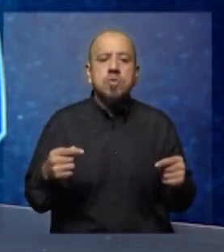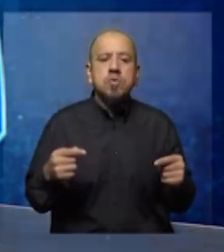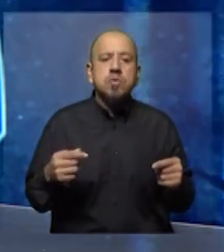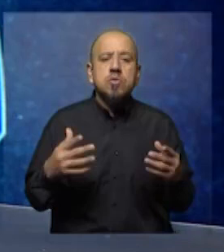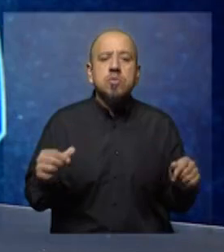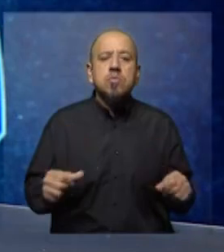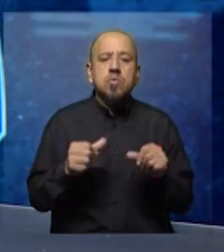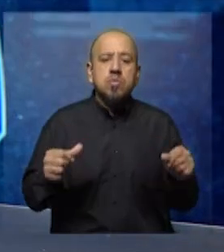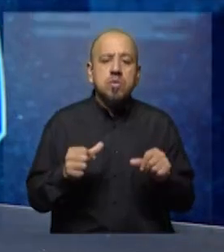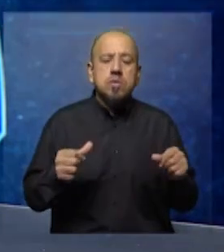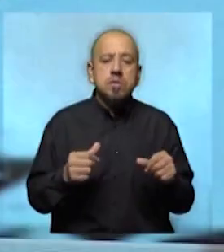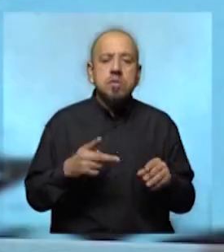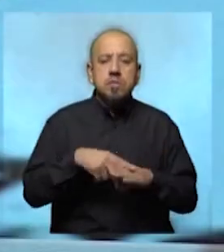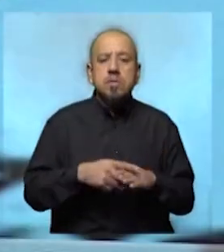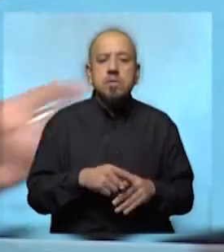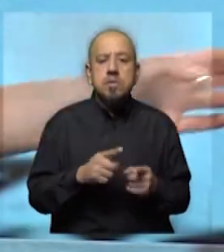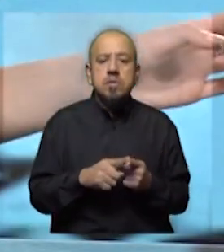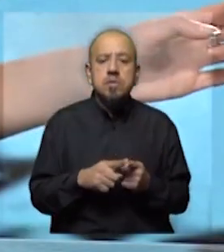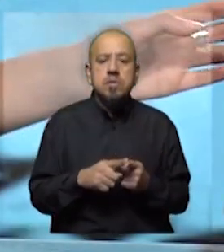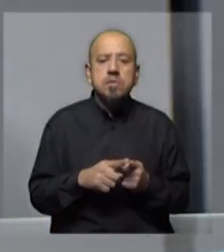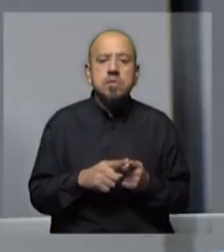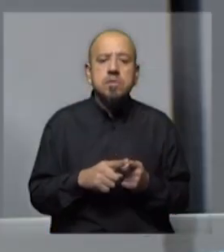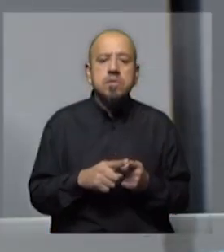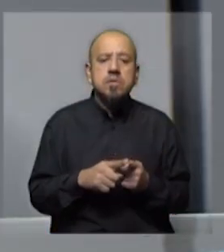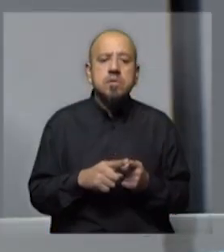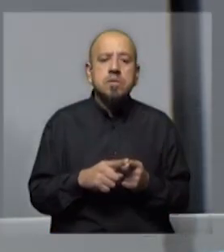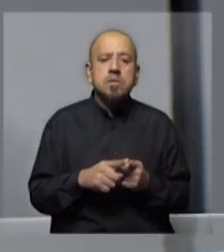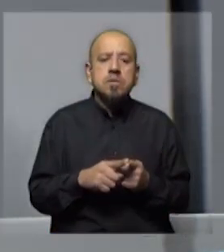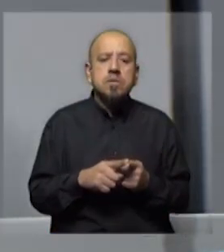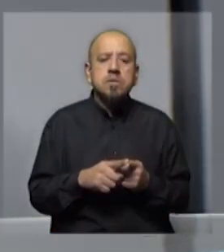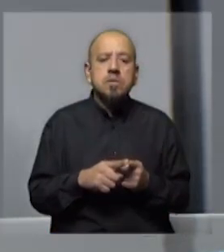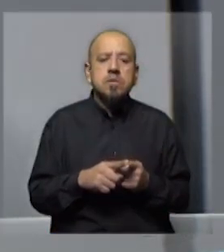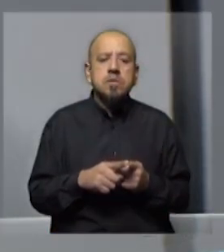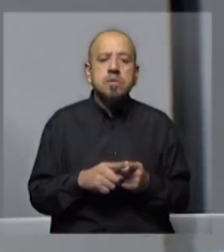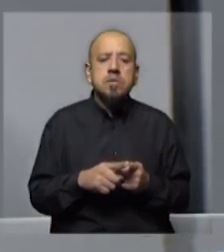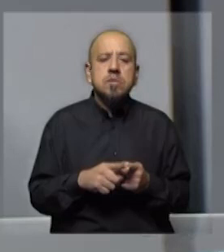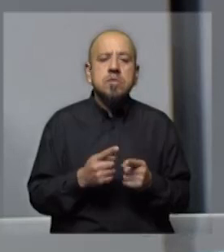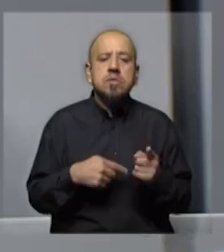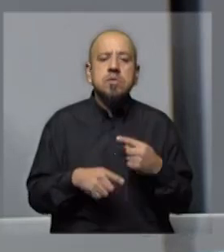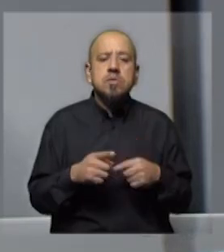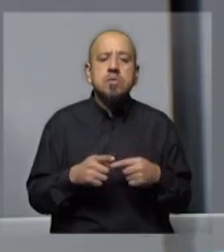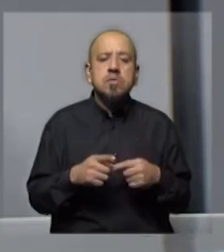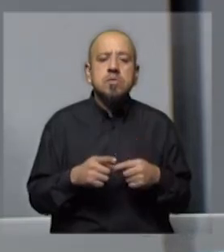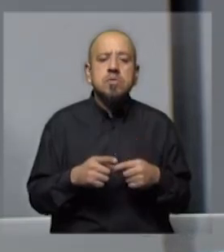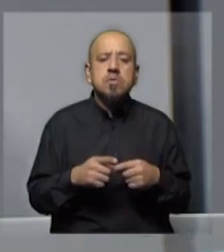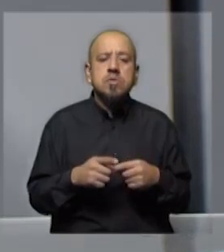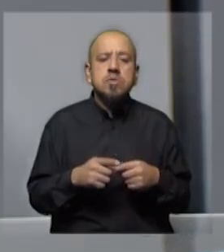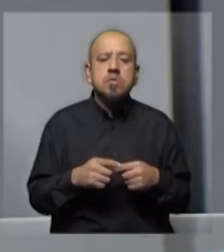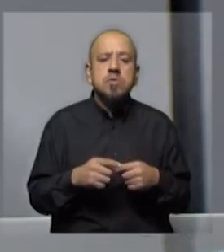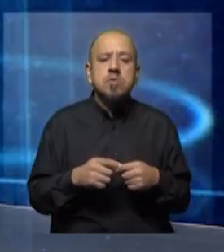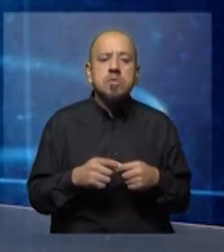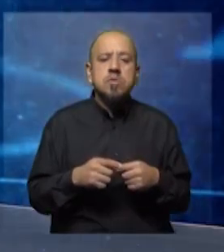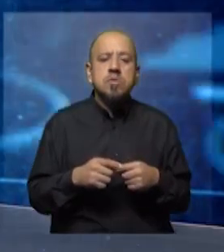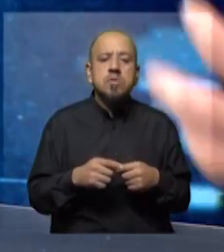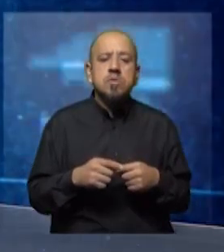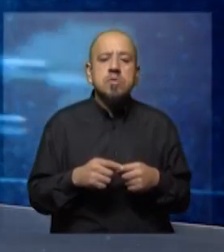hacer cajas de herramientas vamos a meternos Entonces perdón Dale vamos al contenido